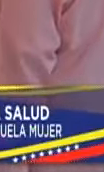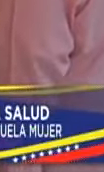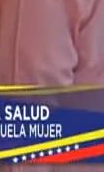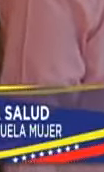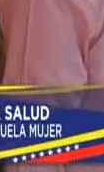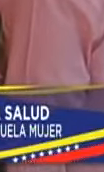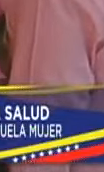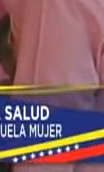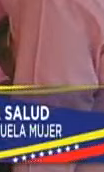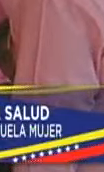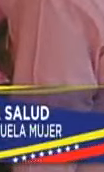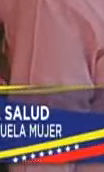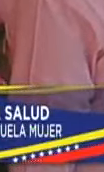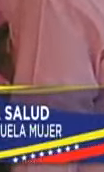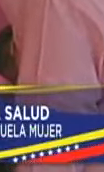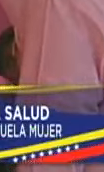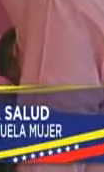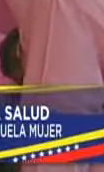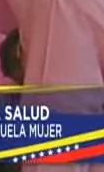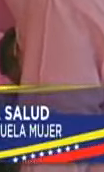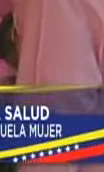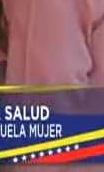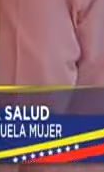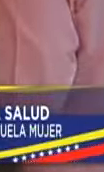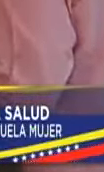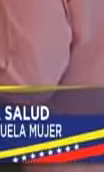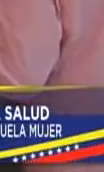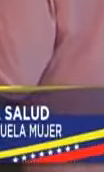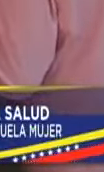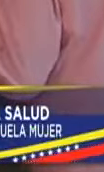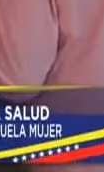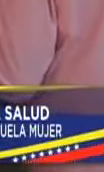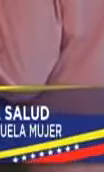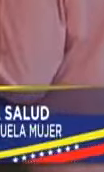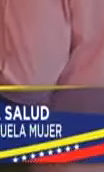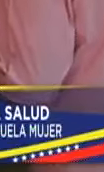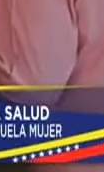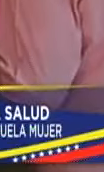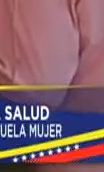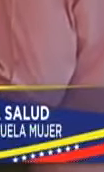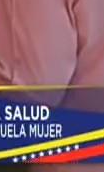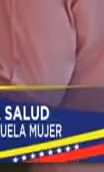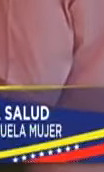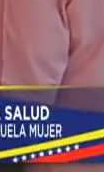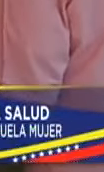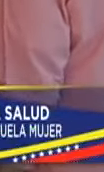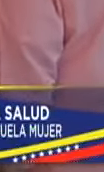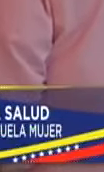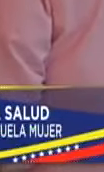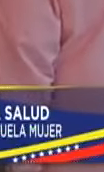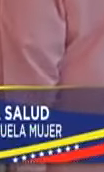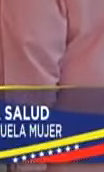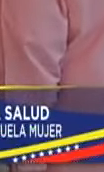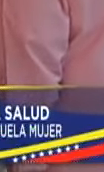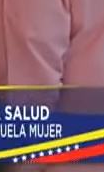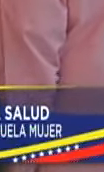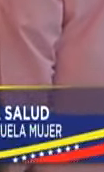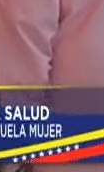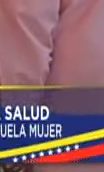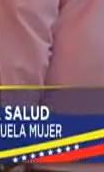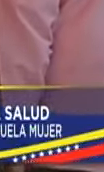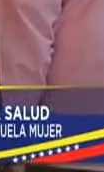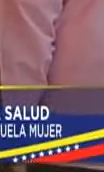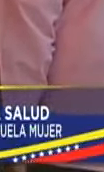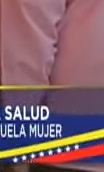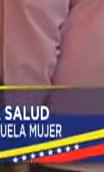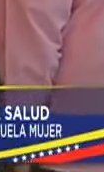programa social anunciado por el jefe de Estado venezolano Nicolás Maduro, siguiendo el legado del comandante supremo